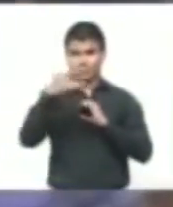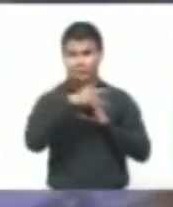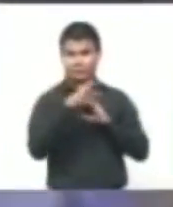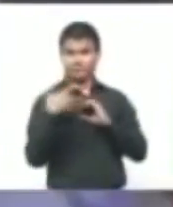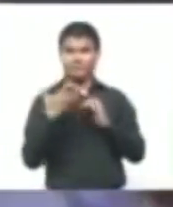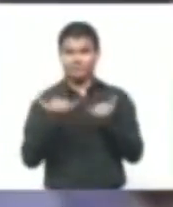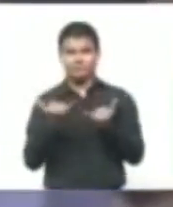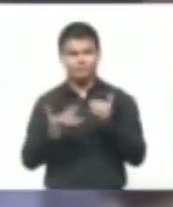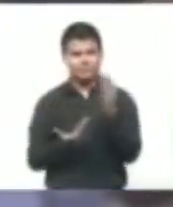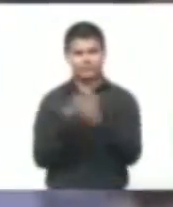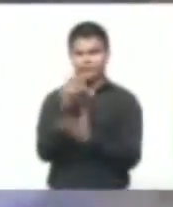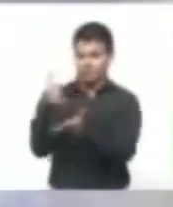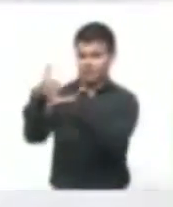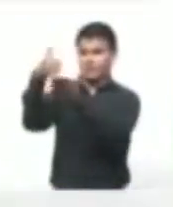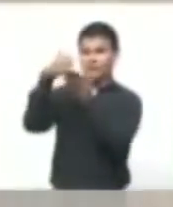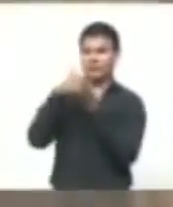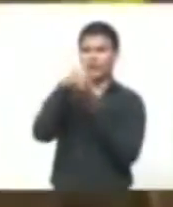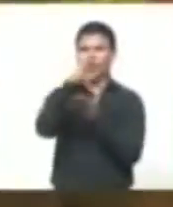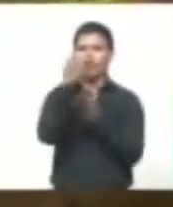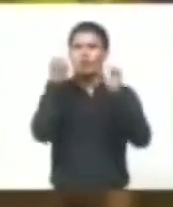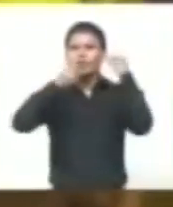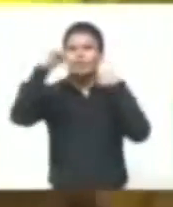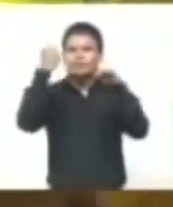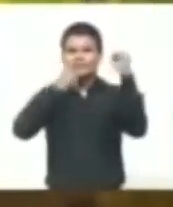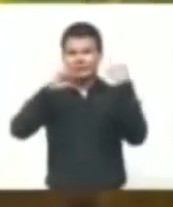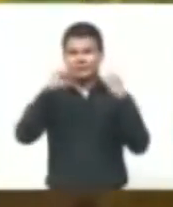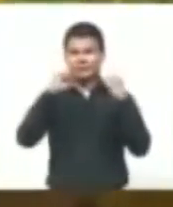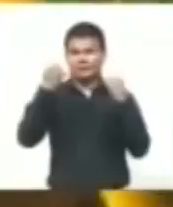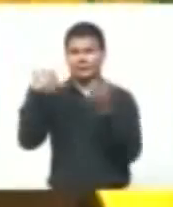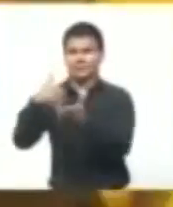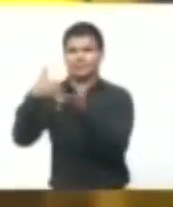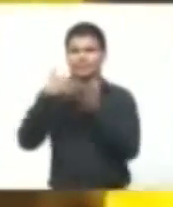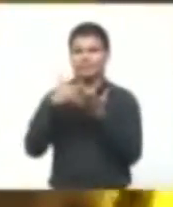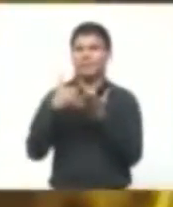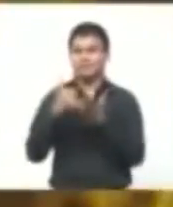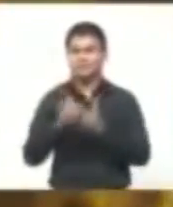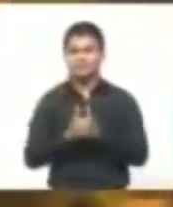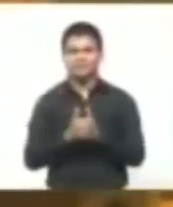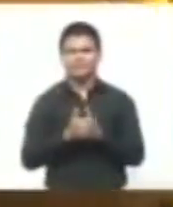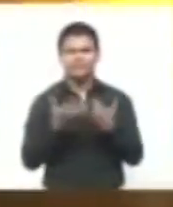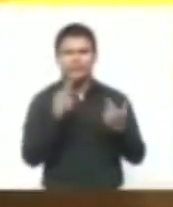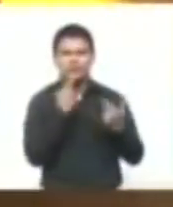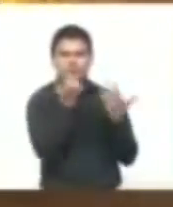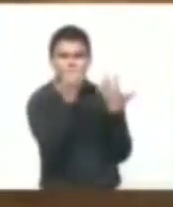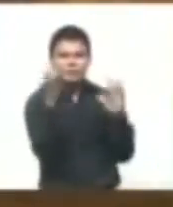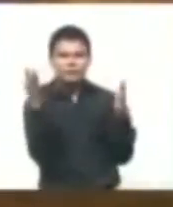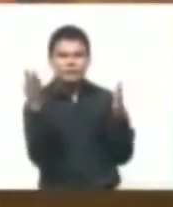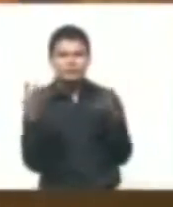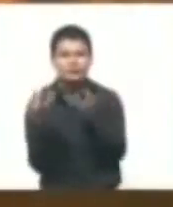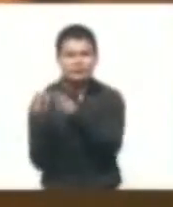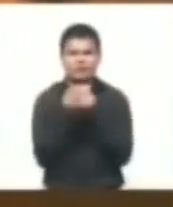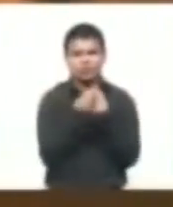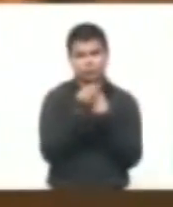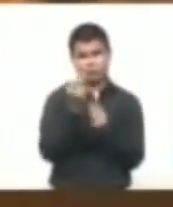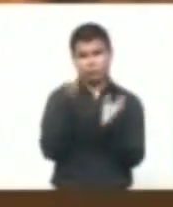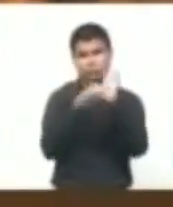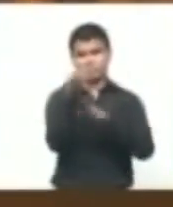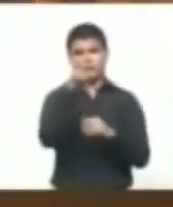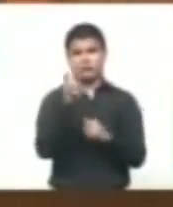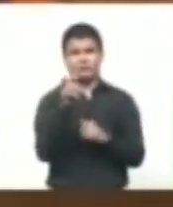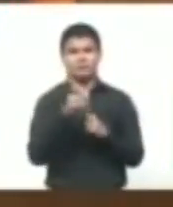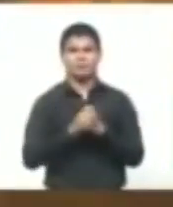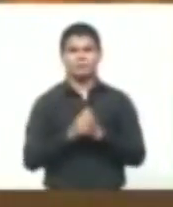PIN suma uno más, ya que se alzaron con esa importante estatuilla en la categoría tropical durante el Festival de Orquestas